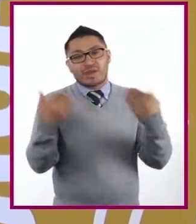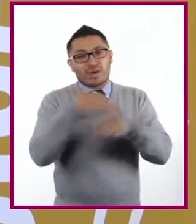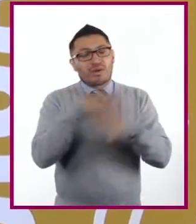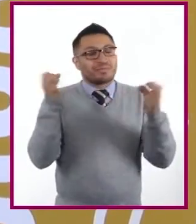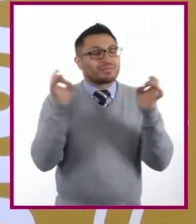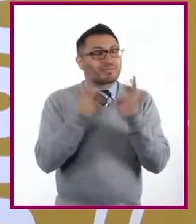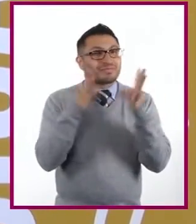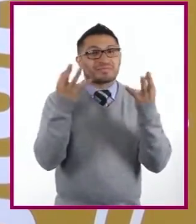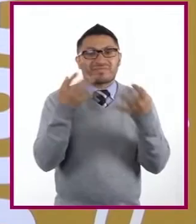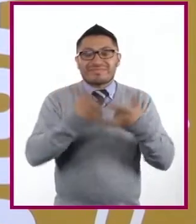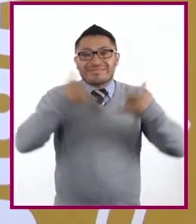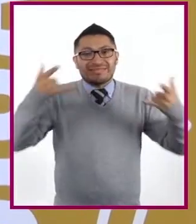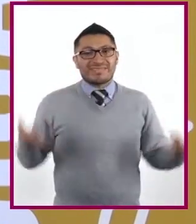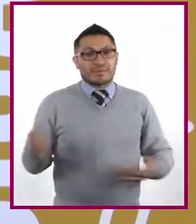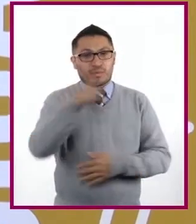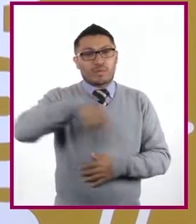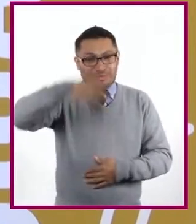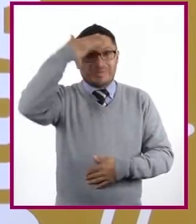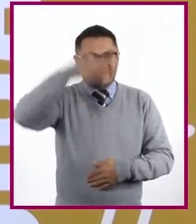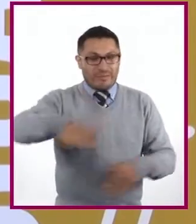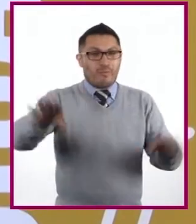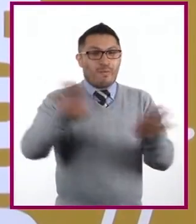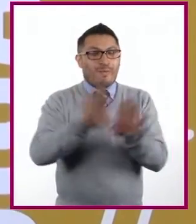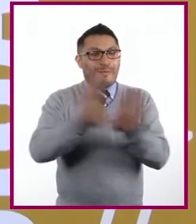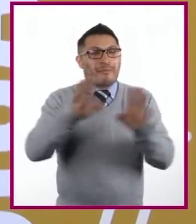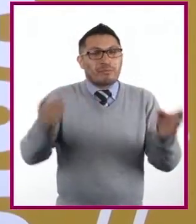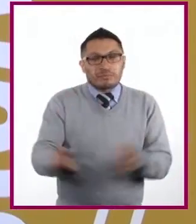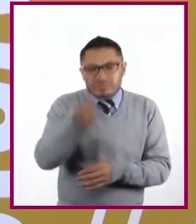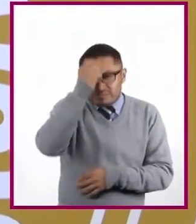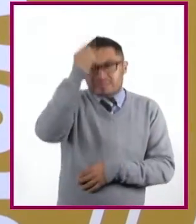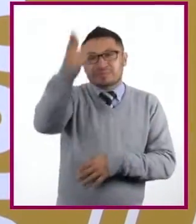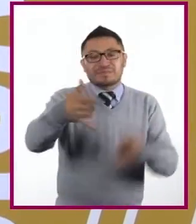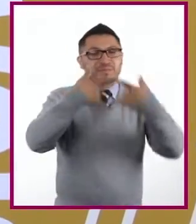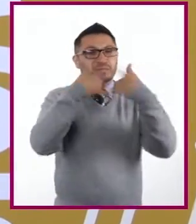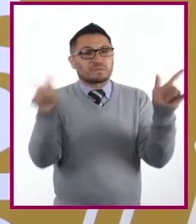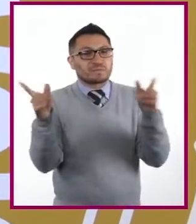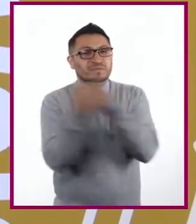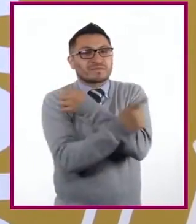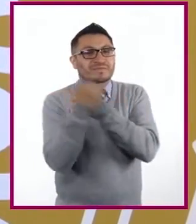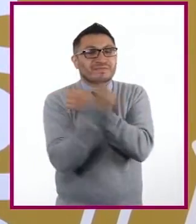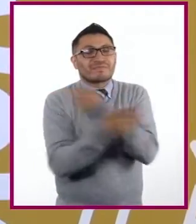histórico. ¿Ustedes saben cómo se inventaron las puertas automáticas?